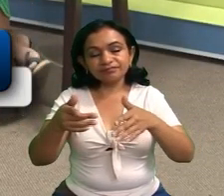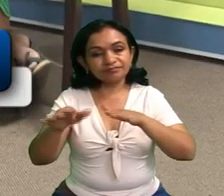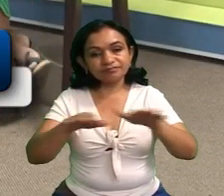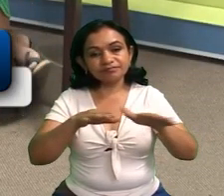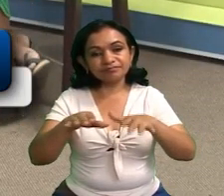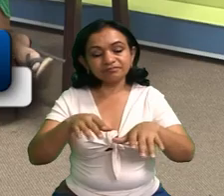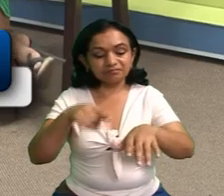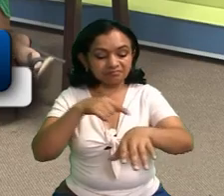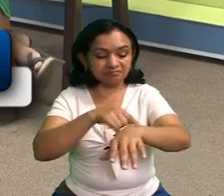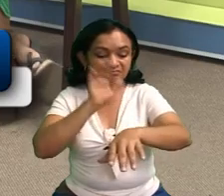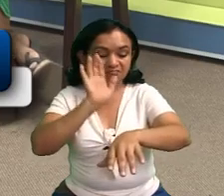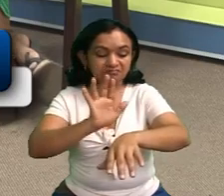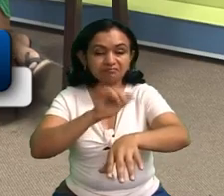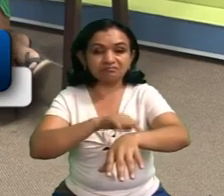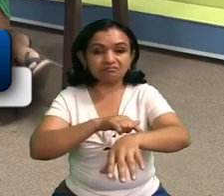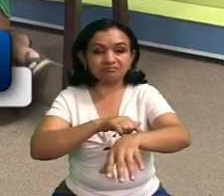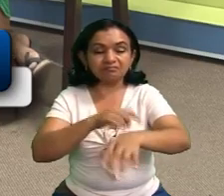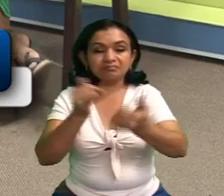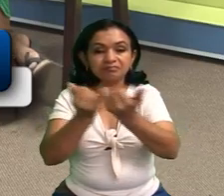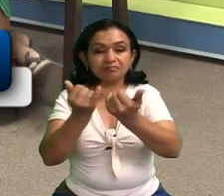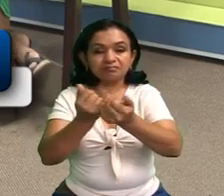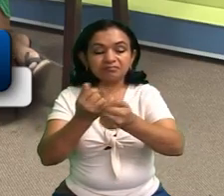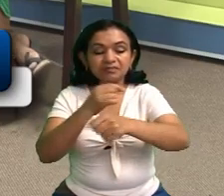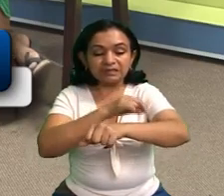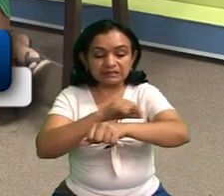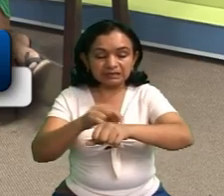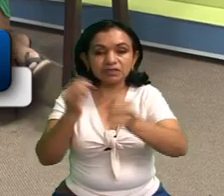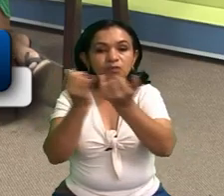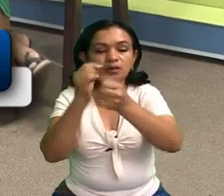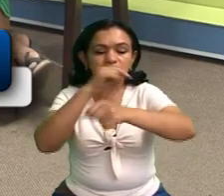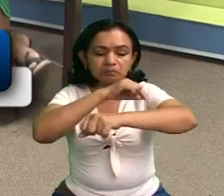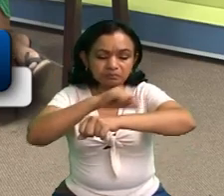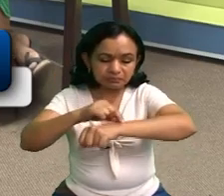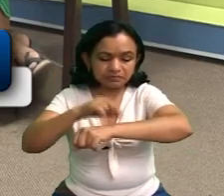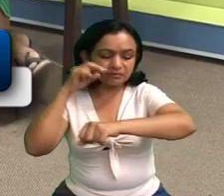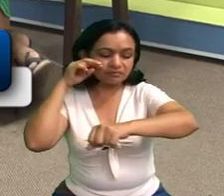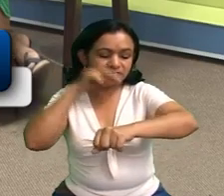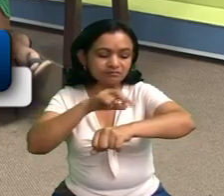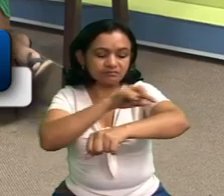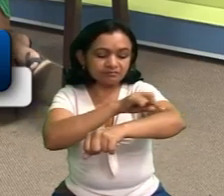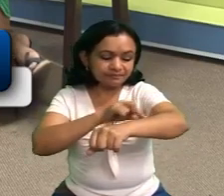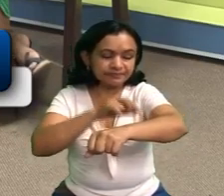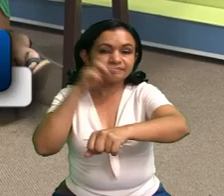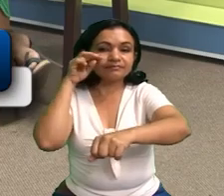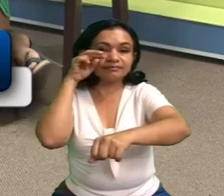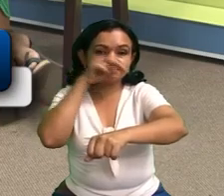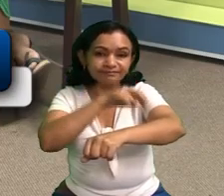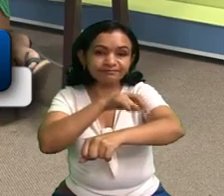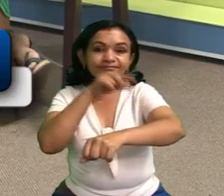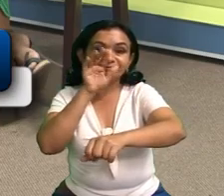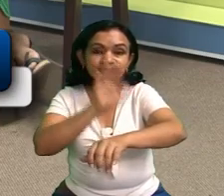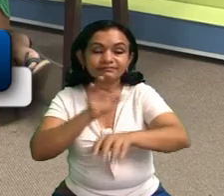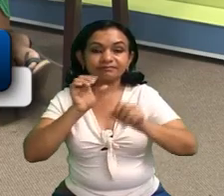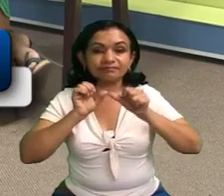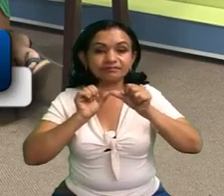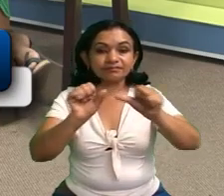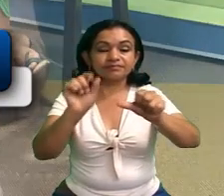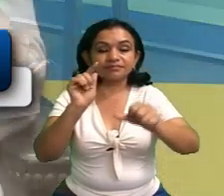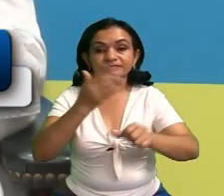exitoso. Recordemos que las estrías son literalmente una cicatriz en nuestra piel. Entonces, todos los tratamientos van a ir dirigidos